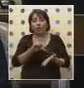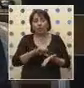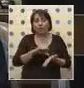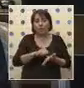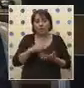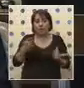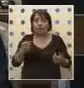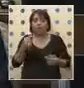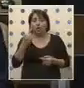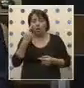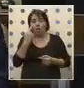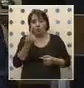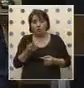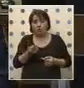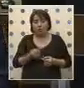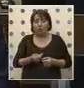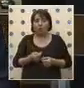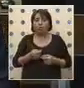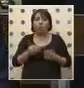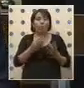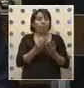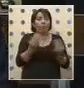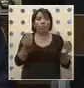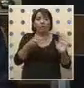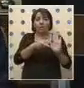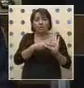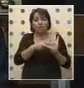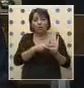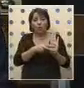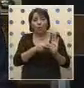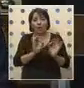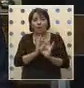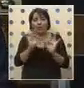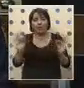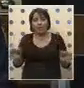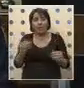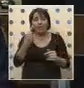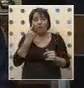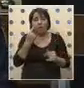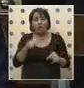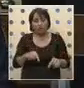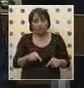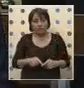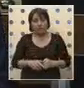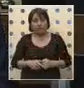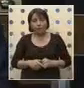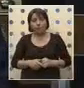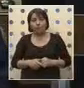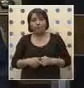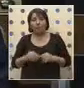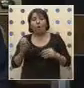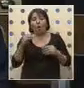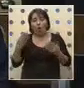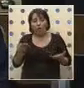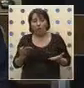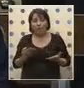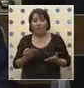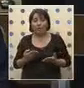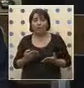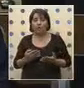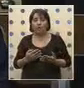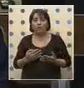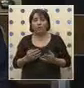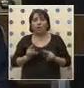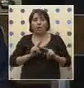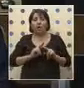reconocimiento está avalado en una serie de otras normas, verdad, excepcionales que reconocen este hecho. Esto, obviamente, que en definitiva termina